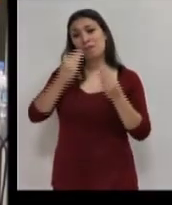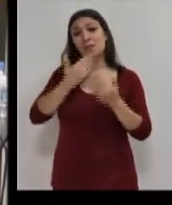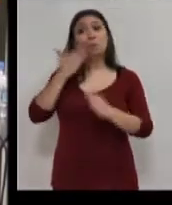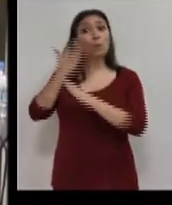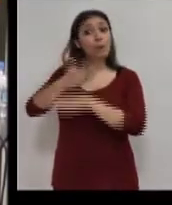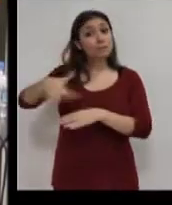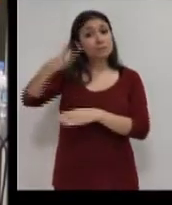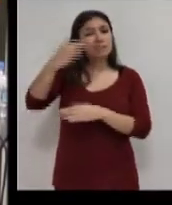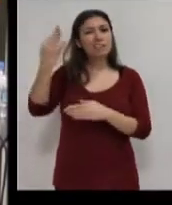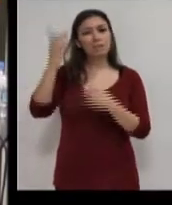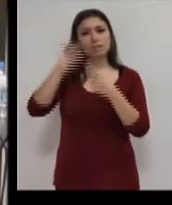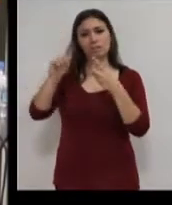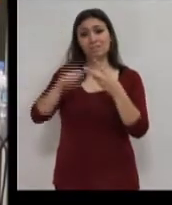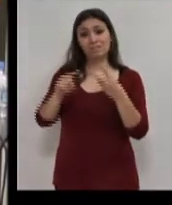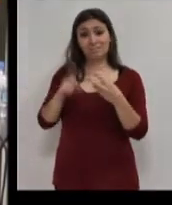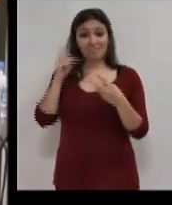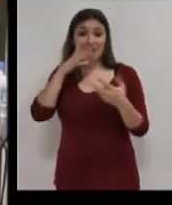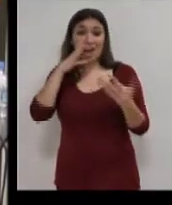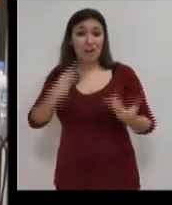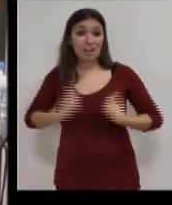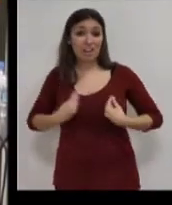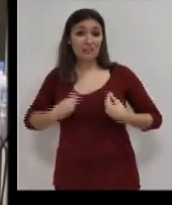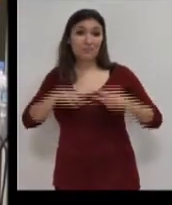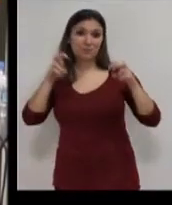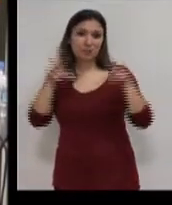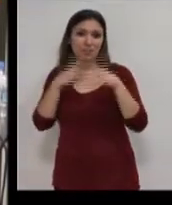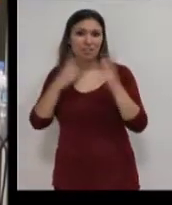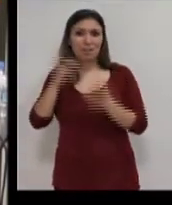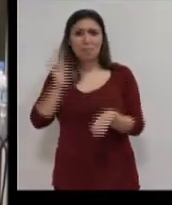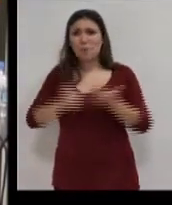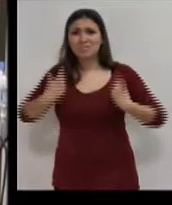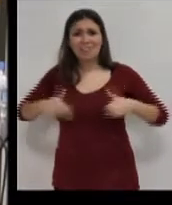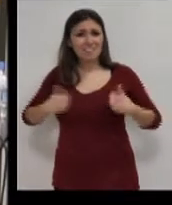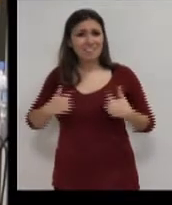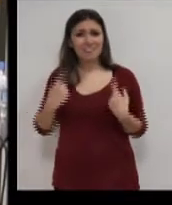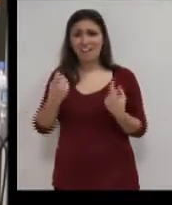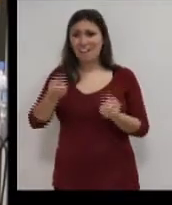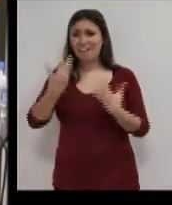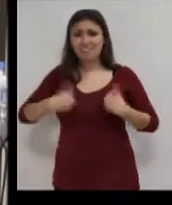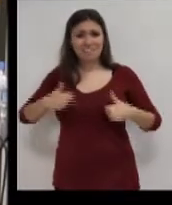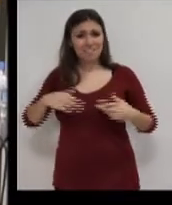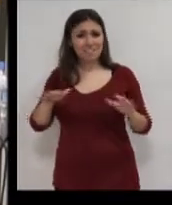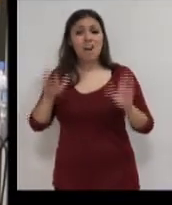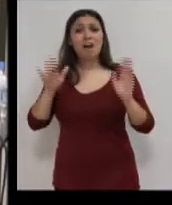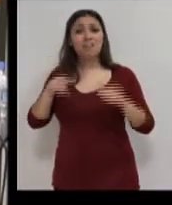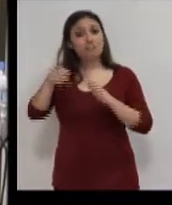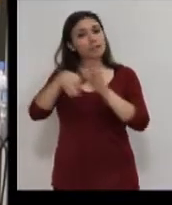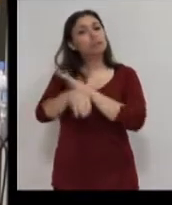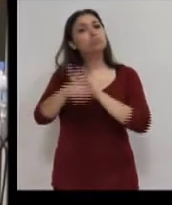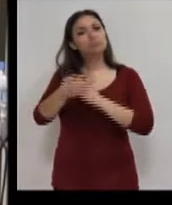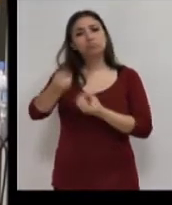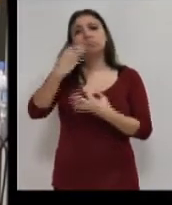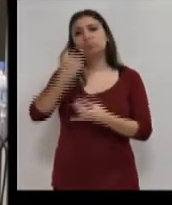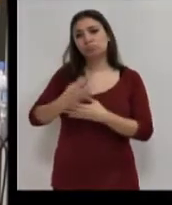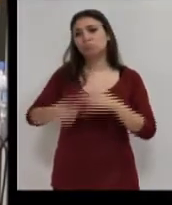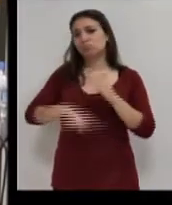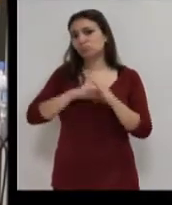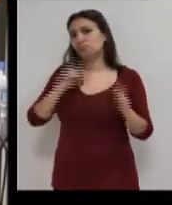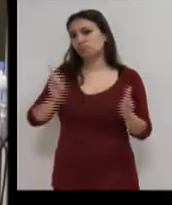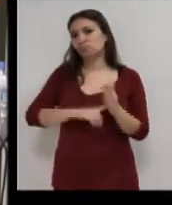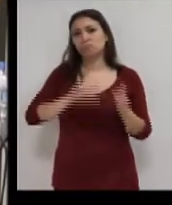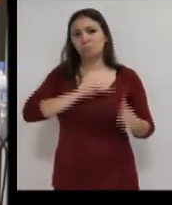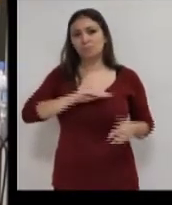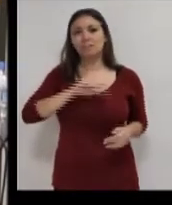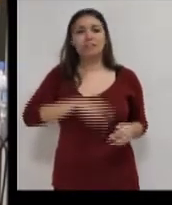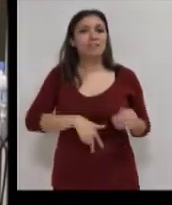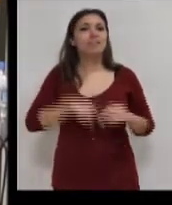muy descriptivo de todo lo que te vas a encontrar. Entonces, como vivimos en la sociedad de la inmediatez, pues es un apartado